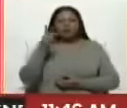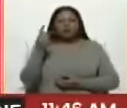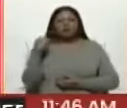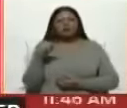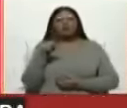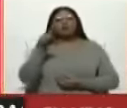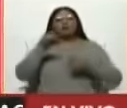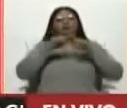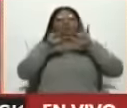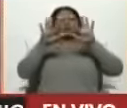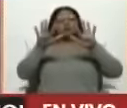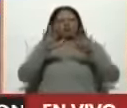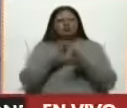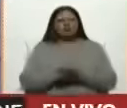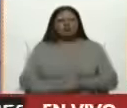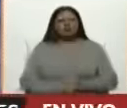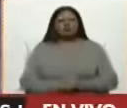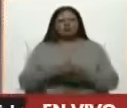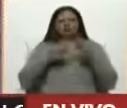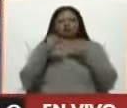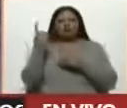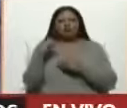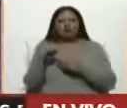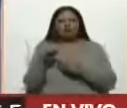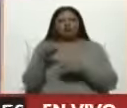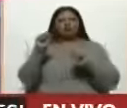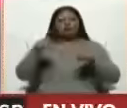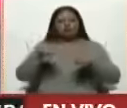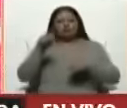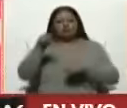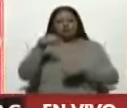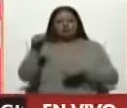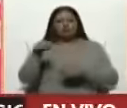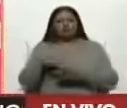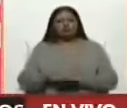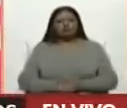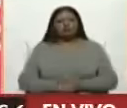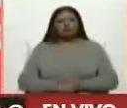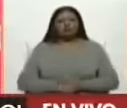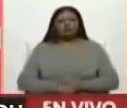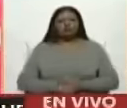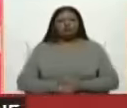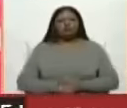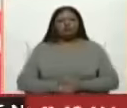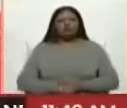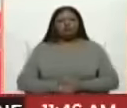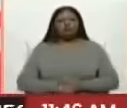¿verdad? Todos lo tenemos. Todos tenemos,